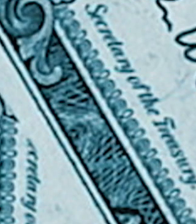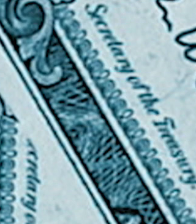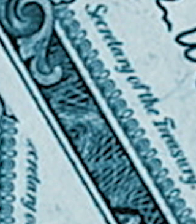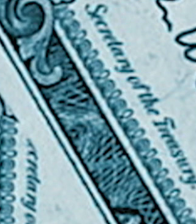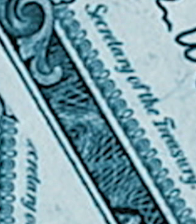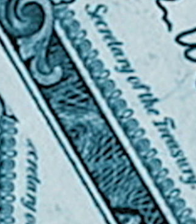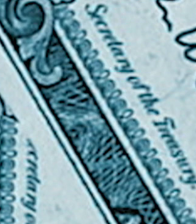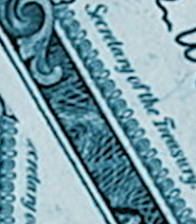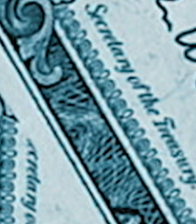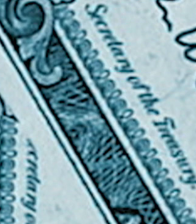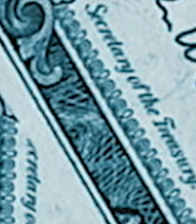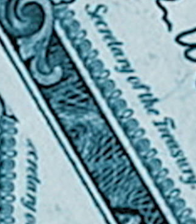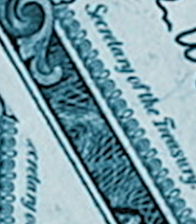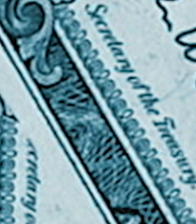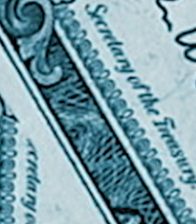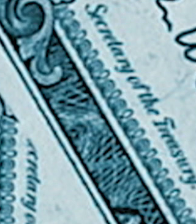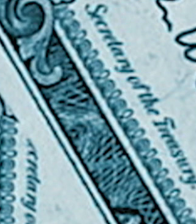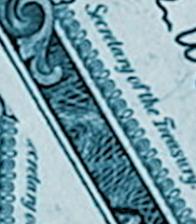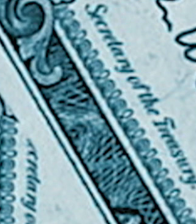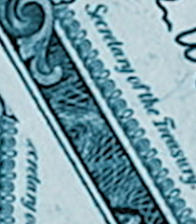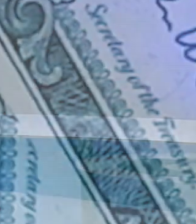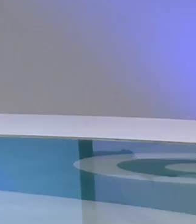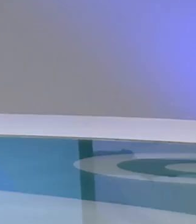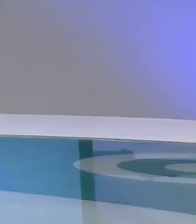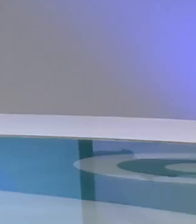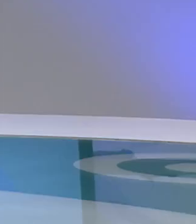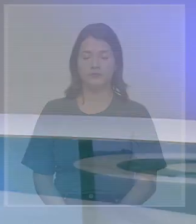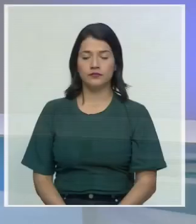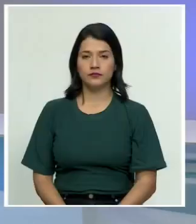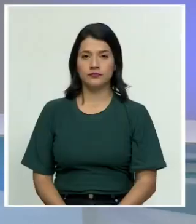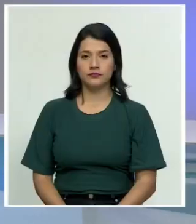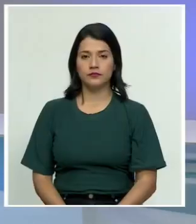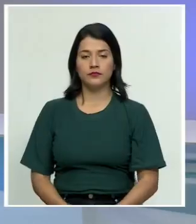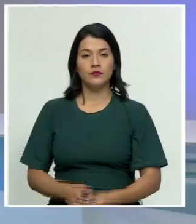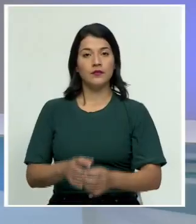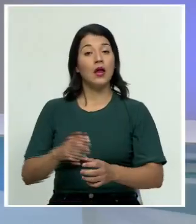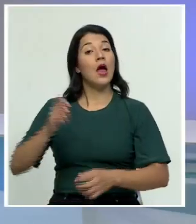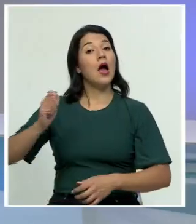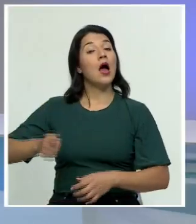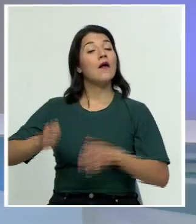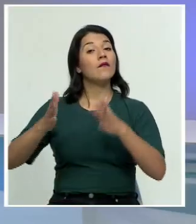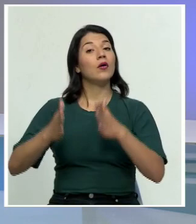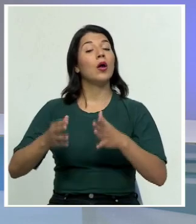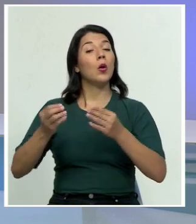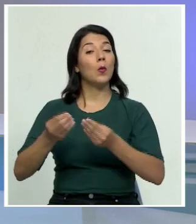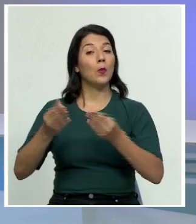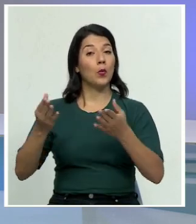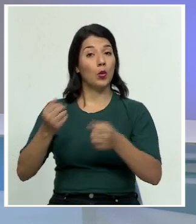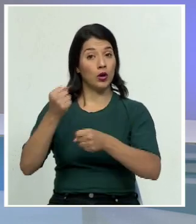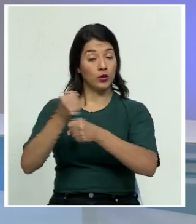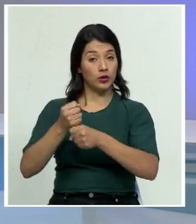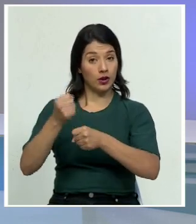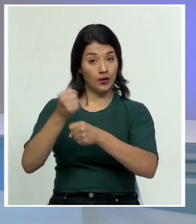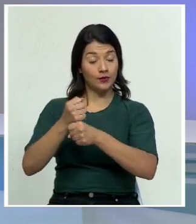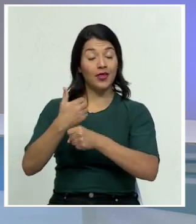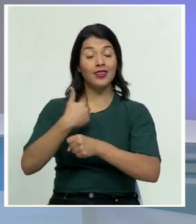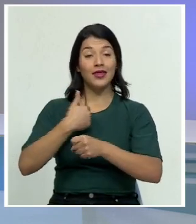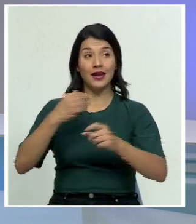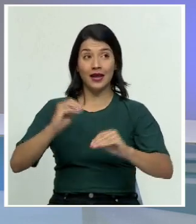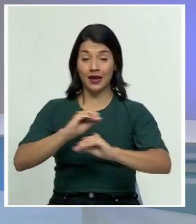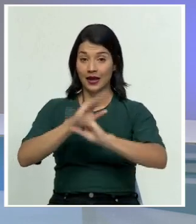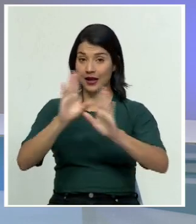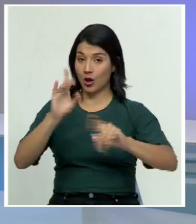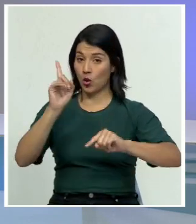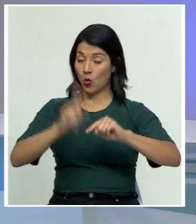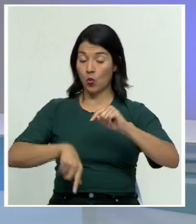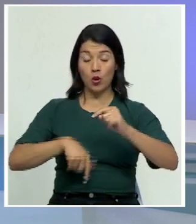Banco Popular presentó El Tipo de Cambio. La defensa pública laboral lo tiene claro, no podemos ofrecer un